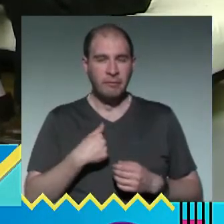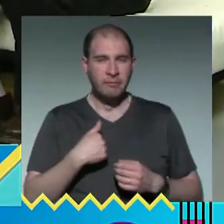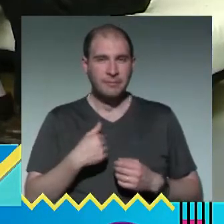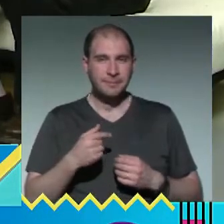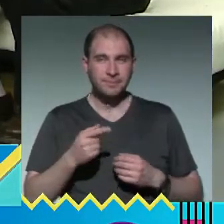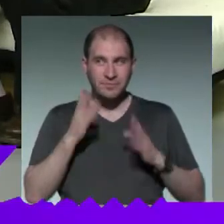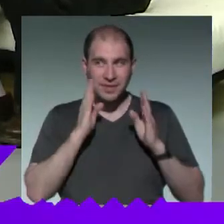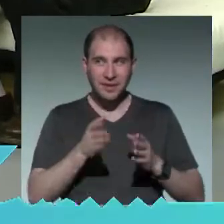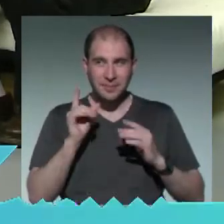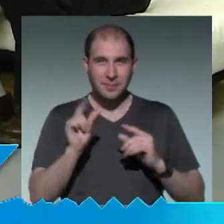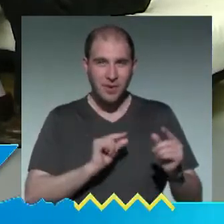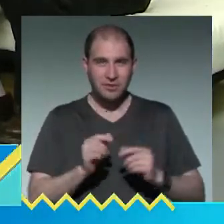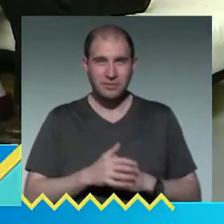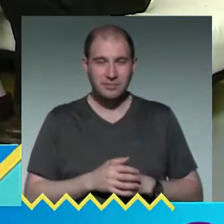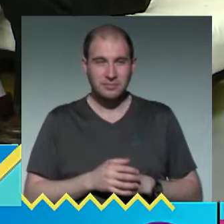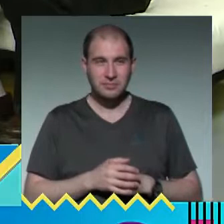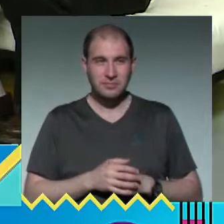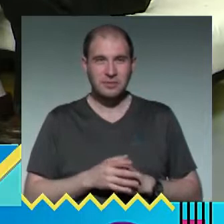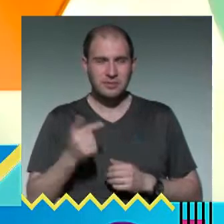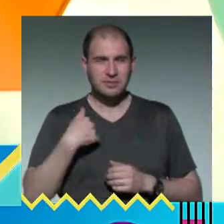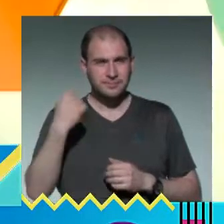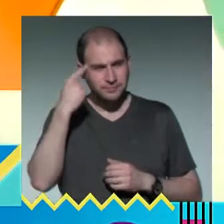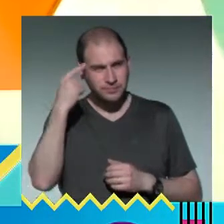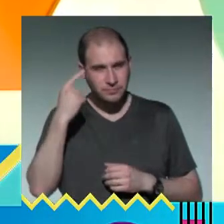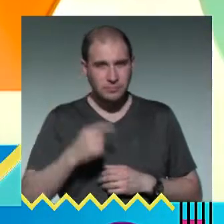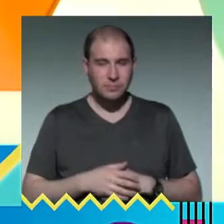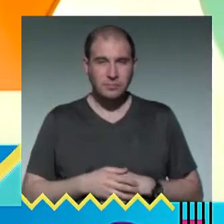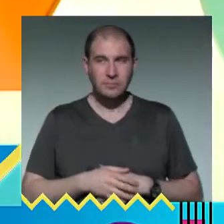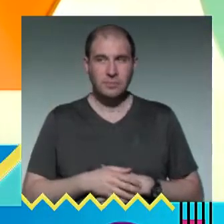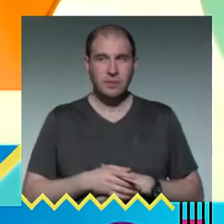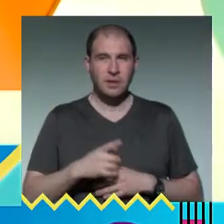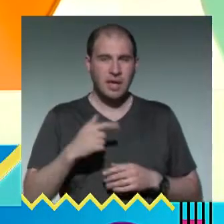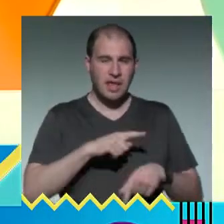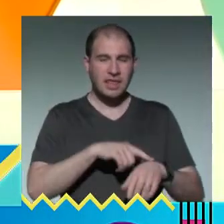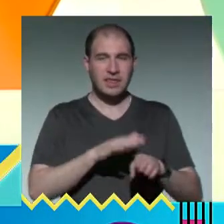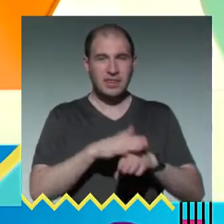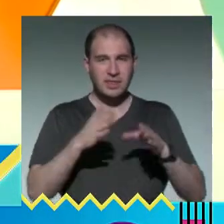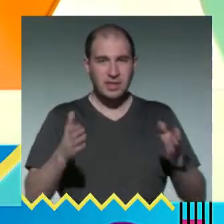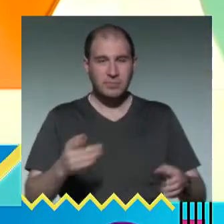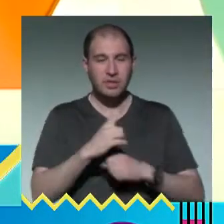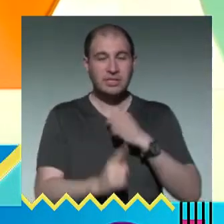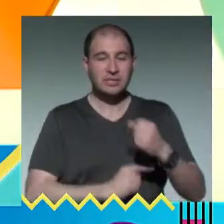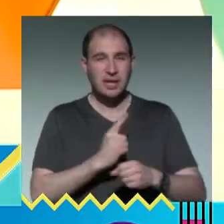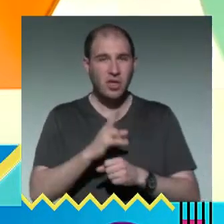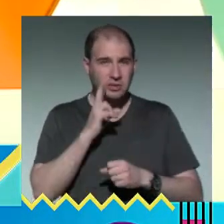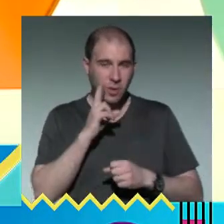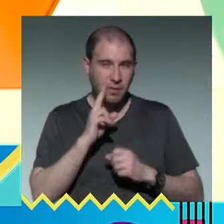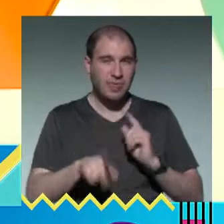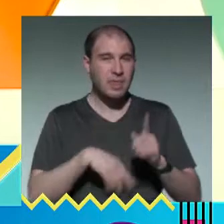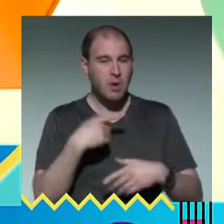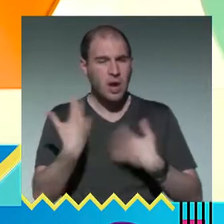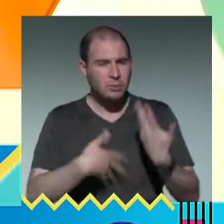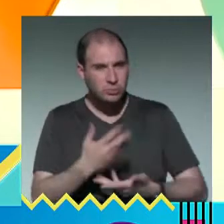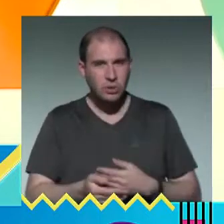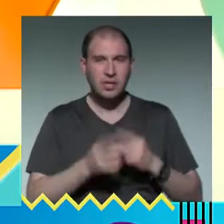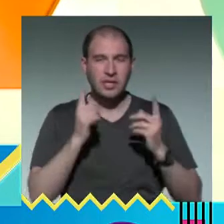escuchando muy atentamente a Gabriela y pensaba que en todo ese periodo que se da en el siglo XIX, luego de la Revolución